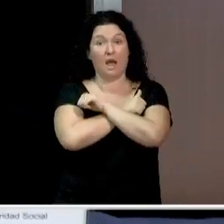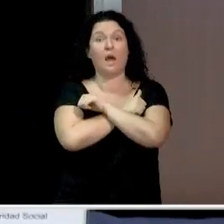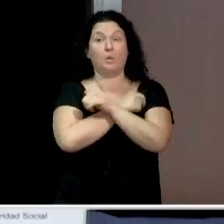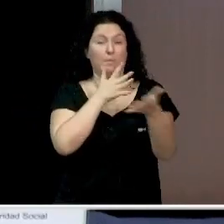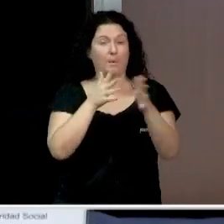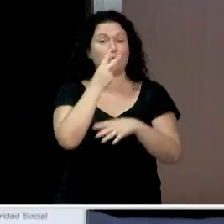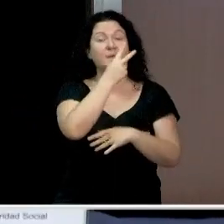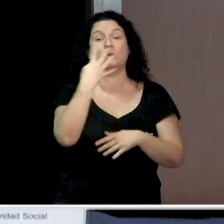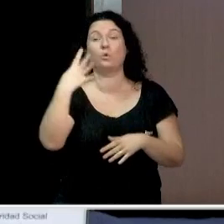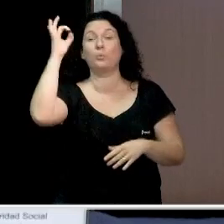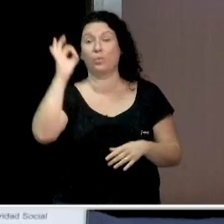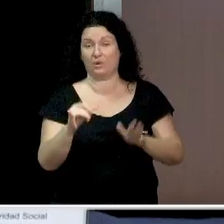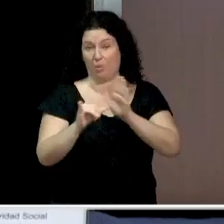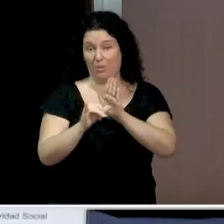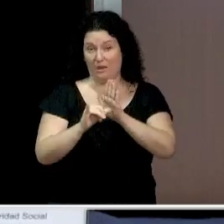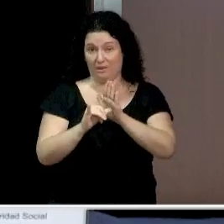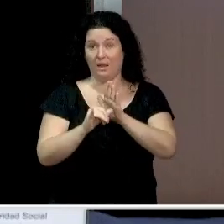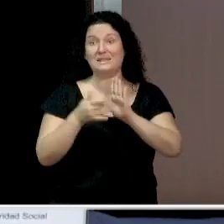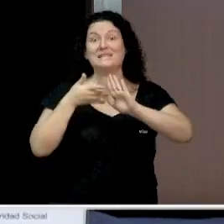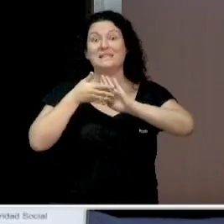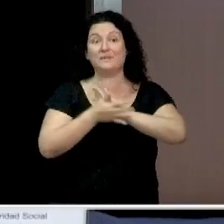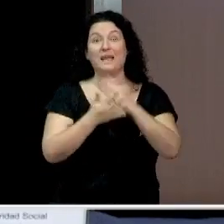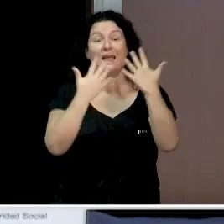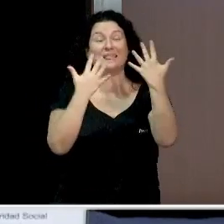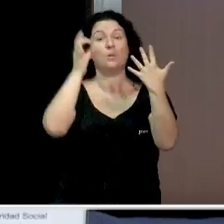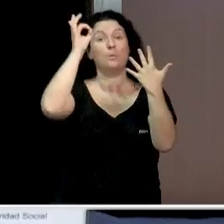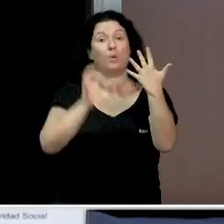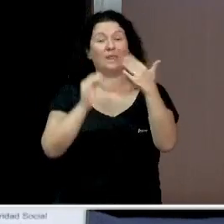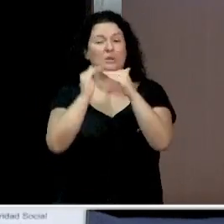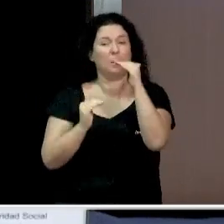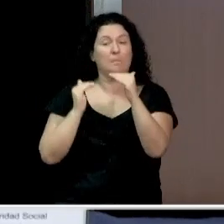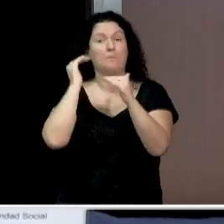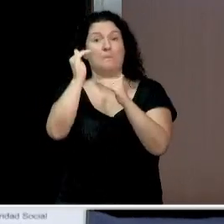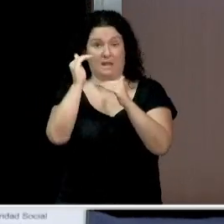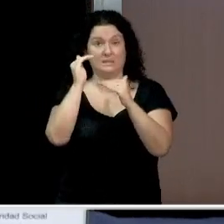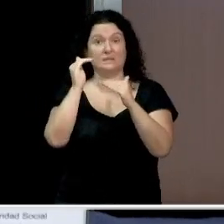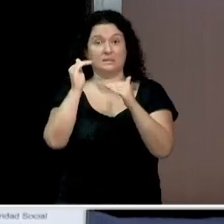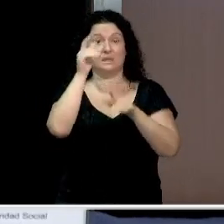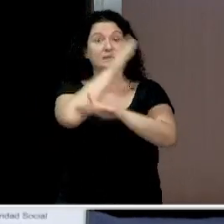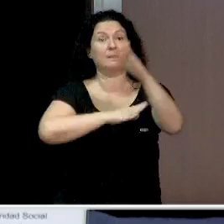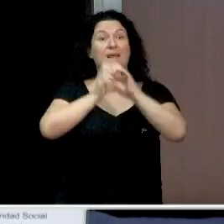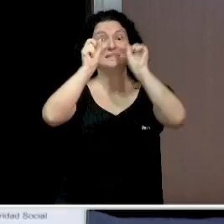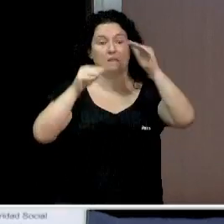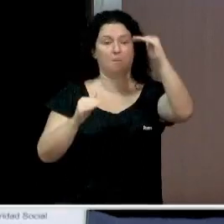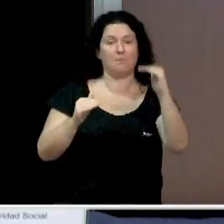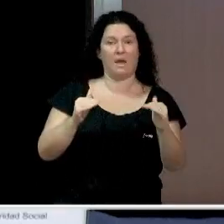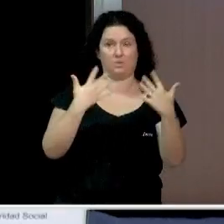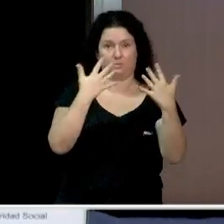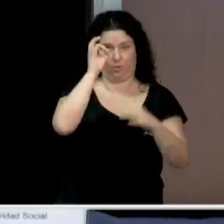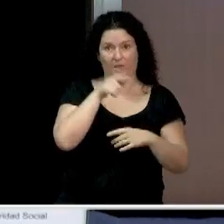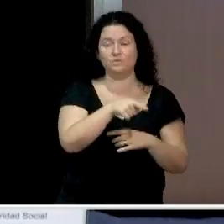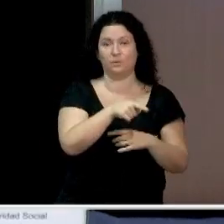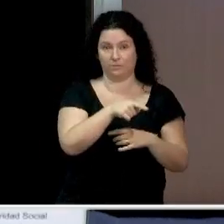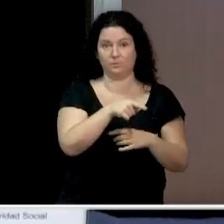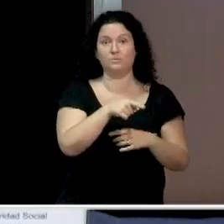al 24%, un 10% mayor que para las personas sin discapacidad.